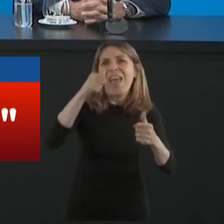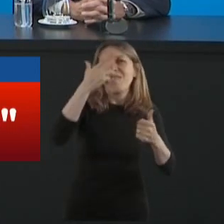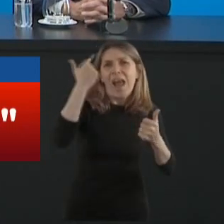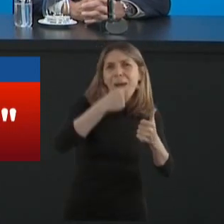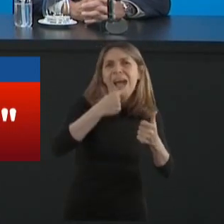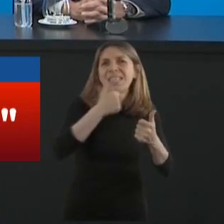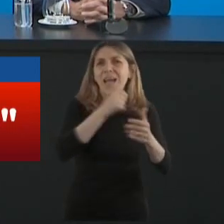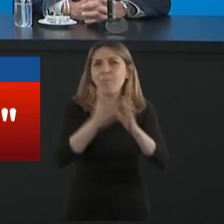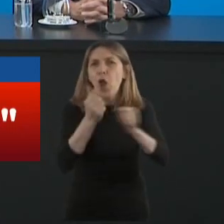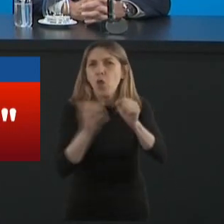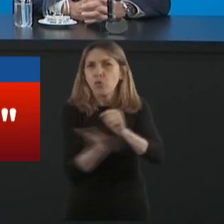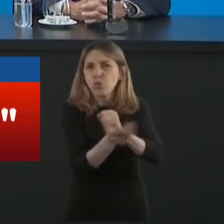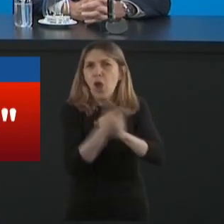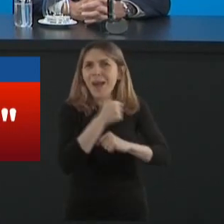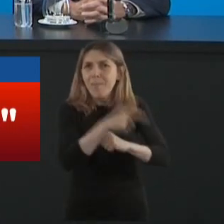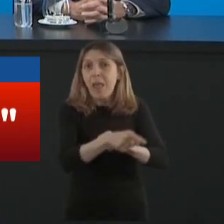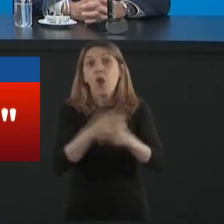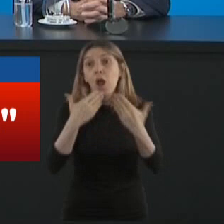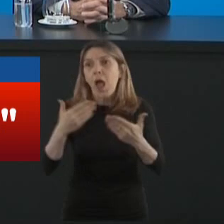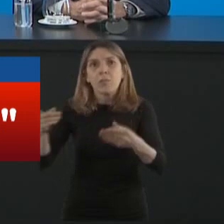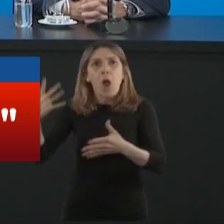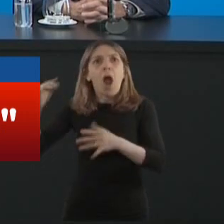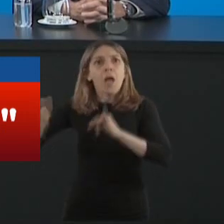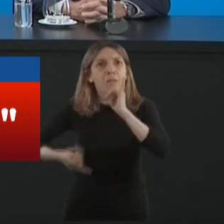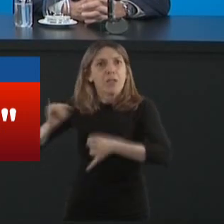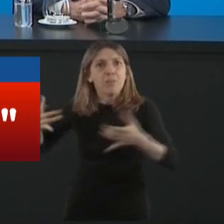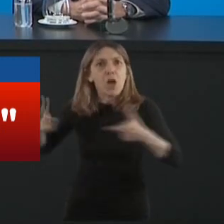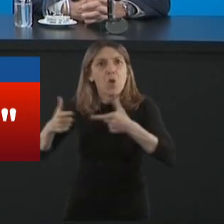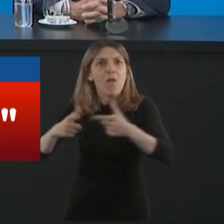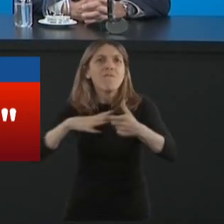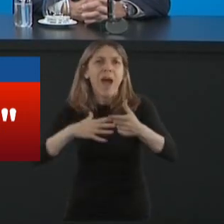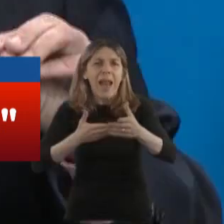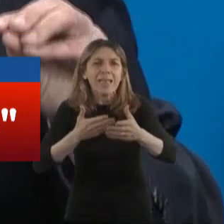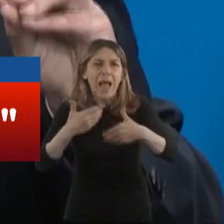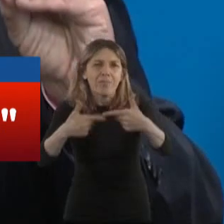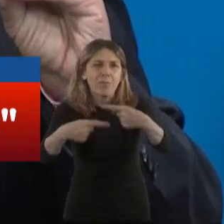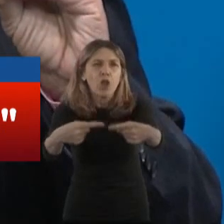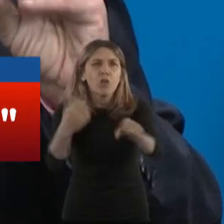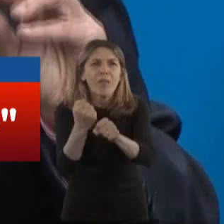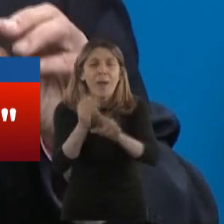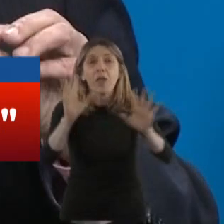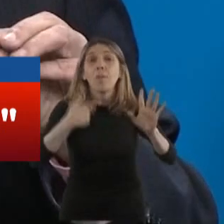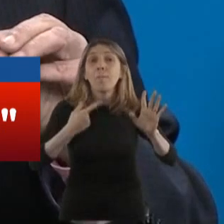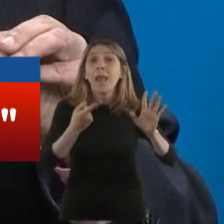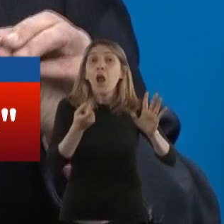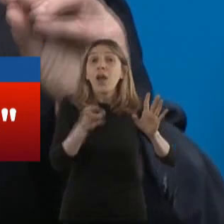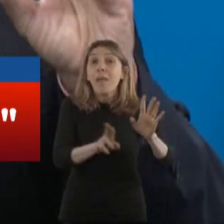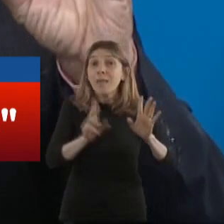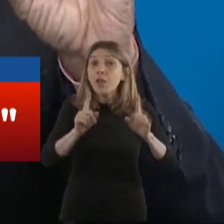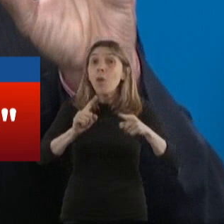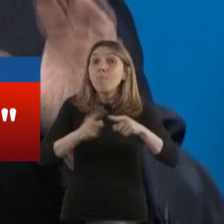esta instancia, que por supuesto todavía tiene un recorrido. Pero reitero esto como política de la